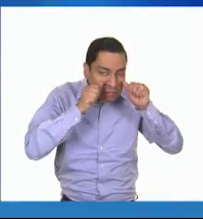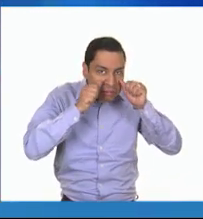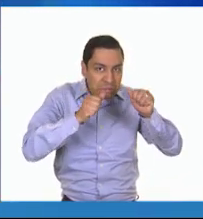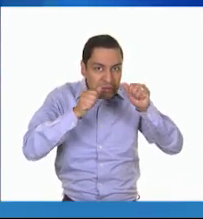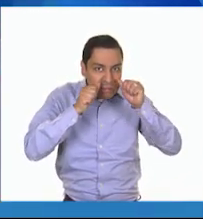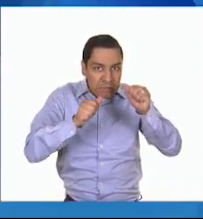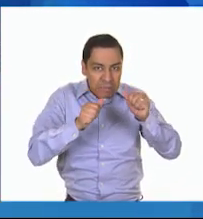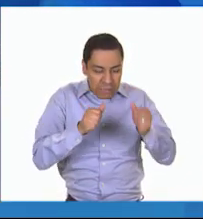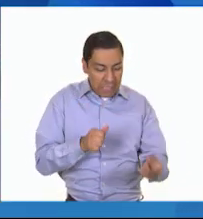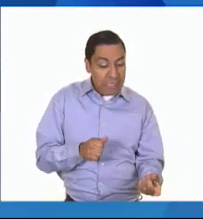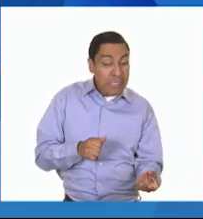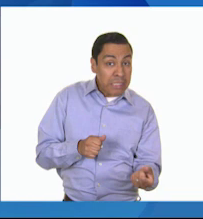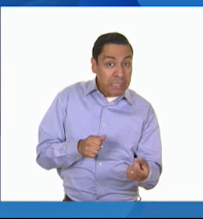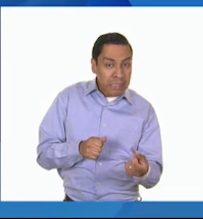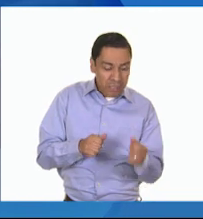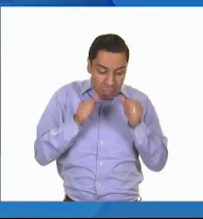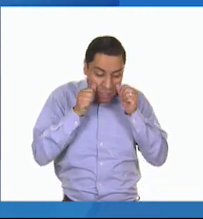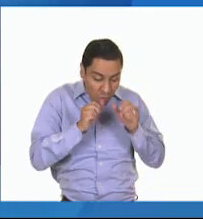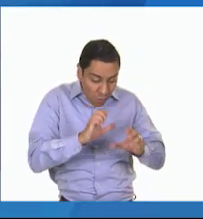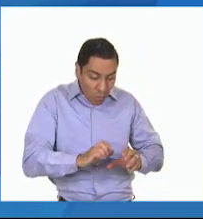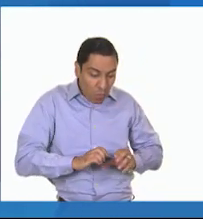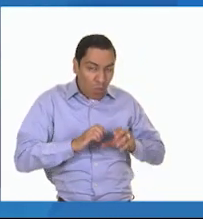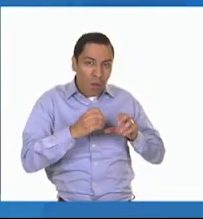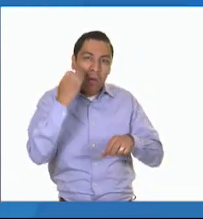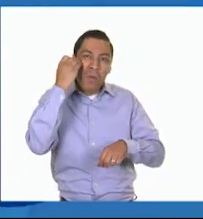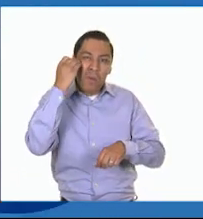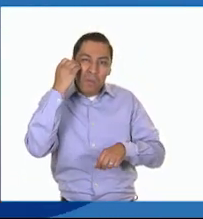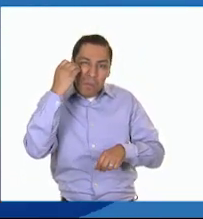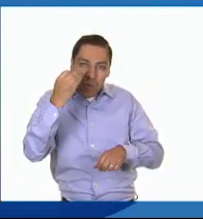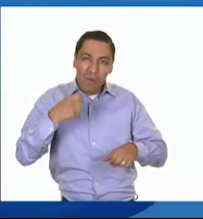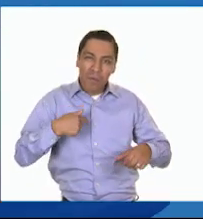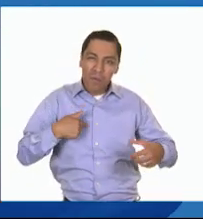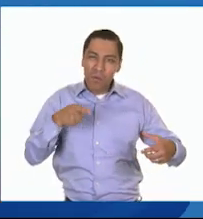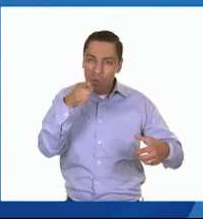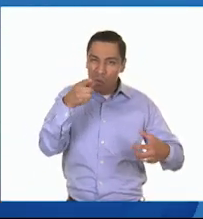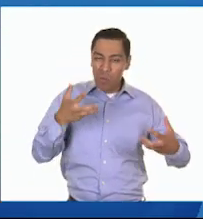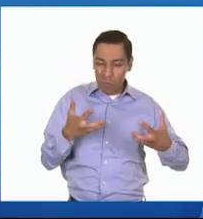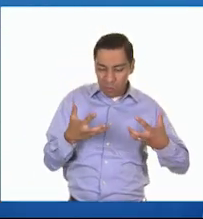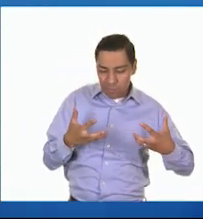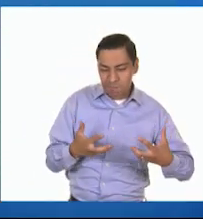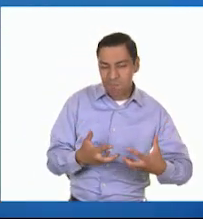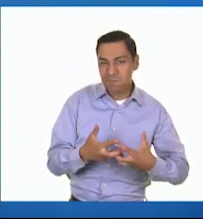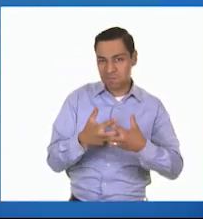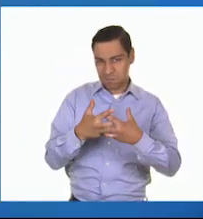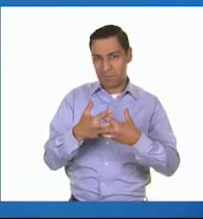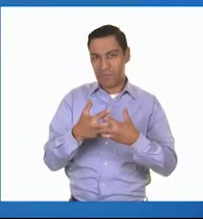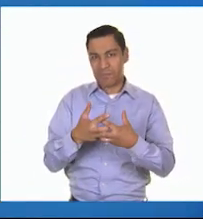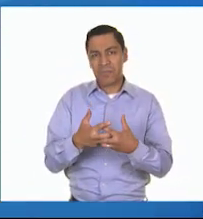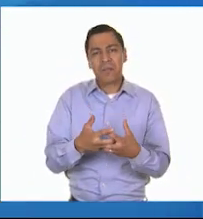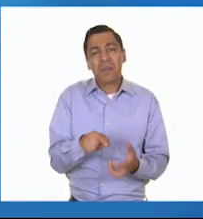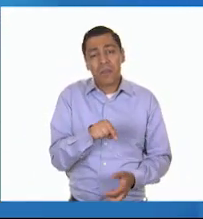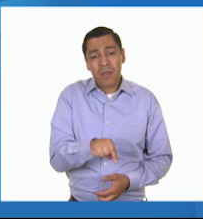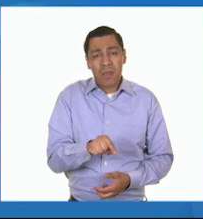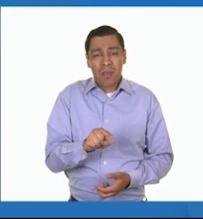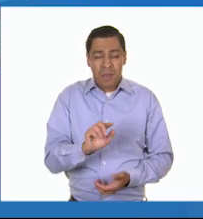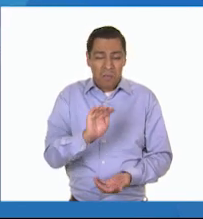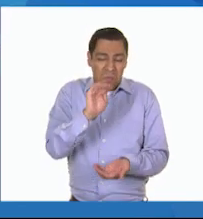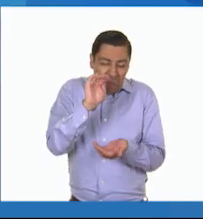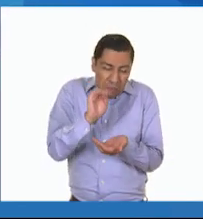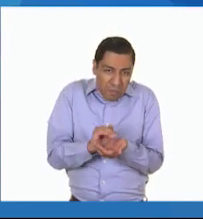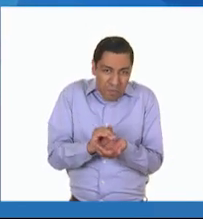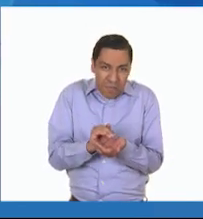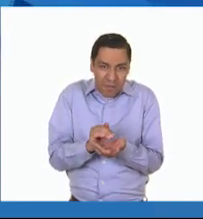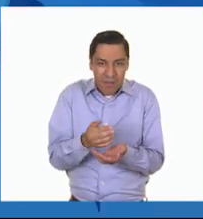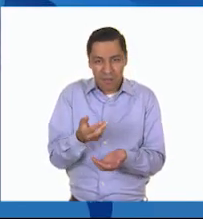atención, cuidados y un tiempo de adaptación, sobre todo si es un cachorro,